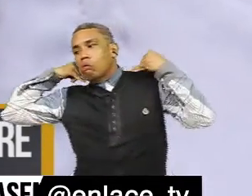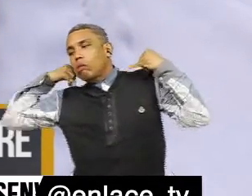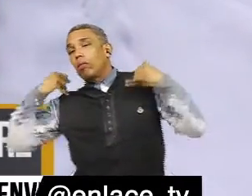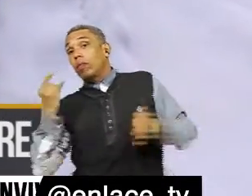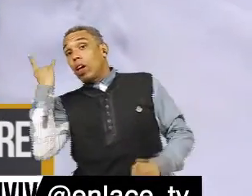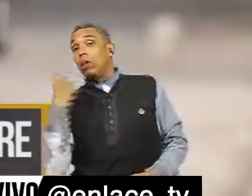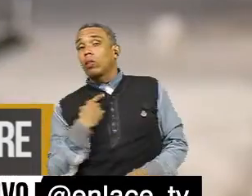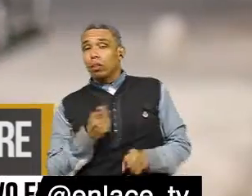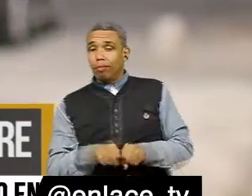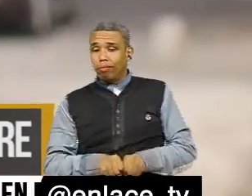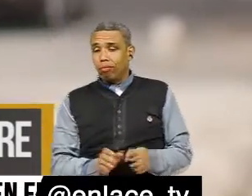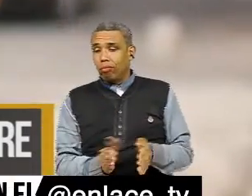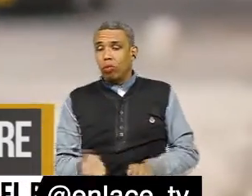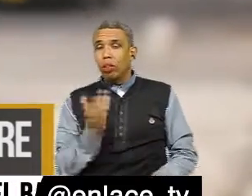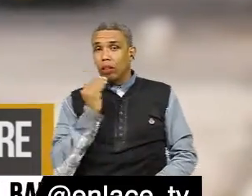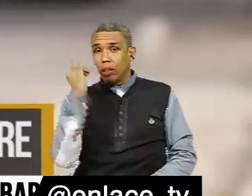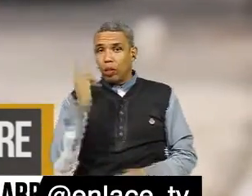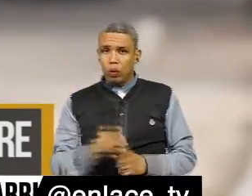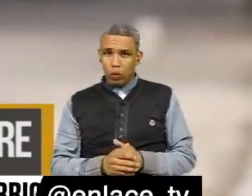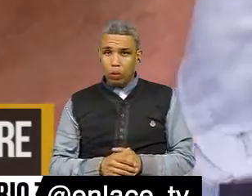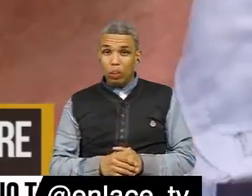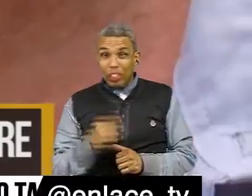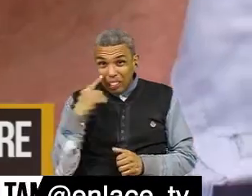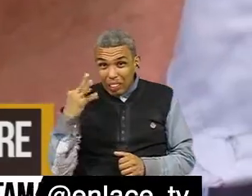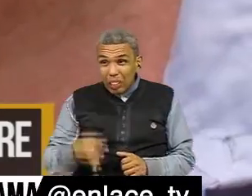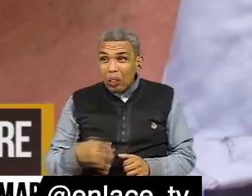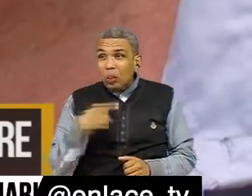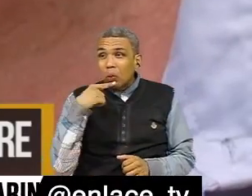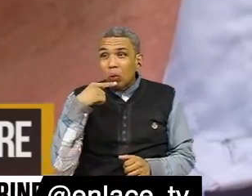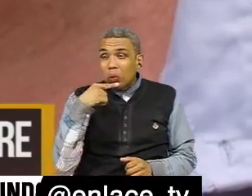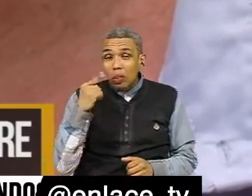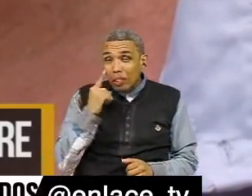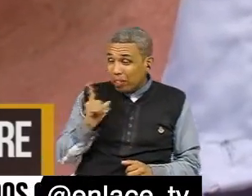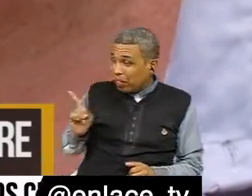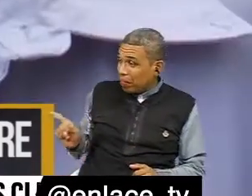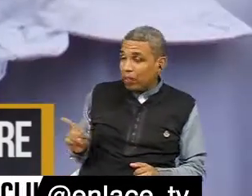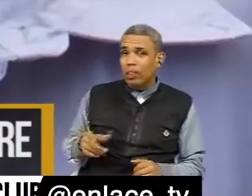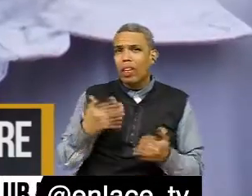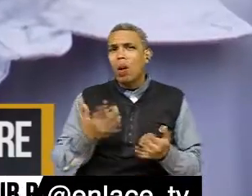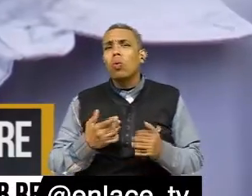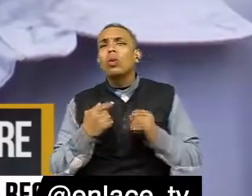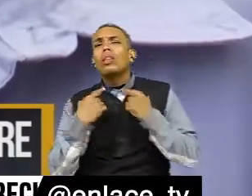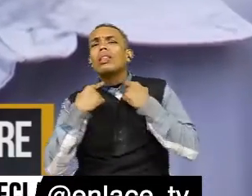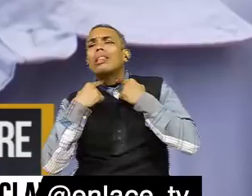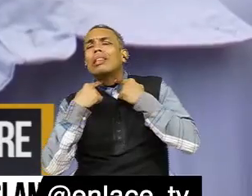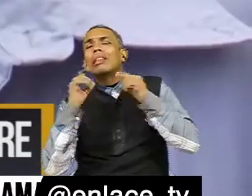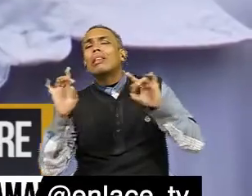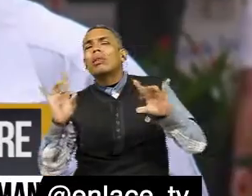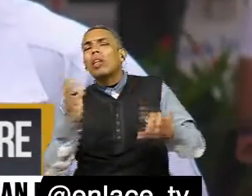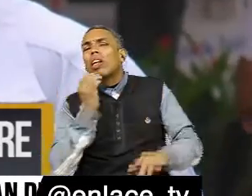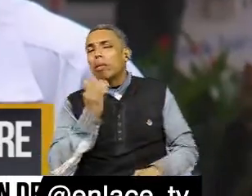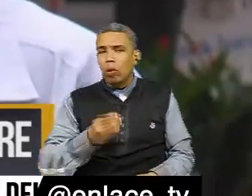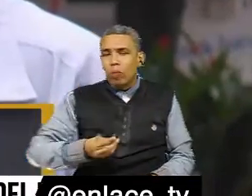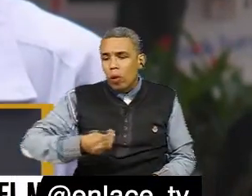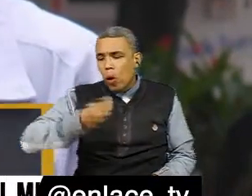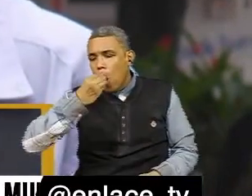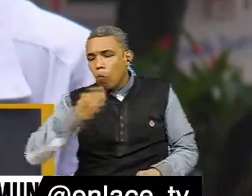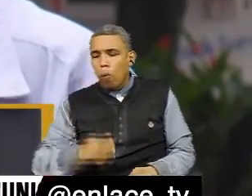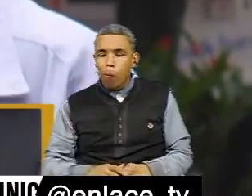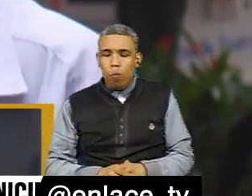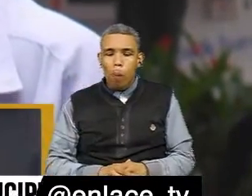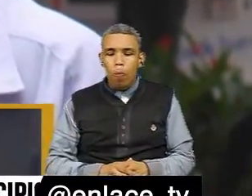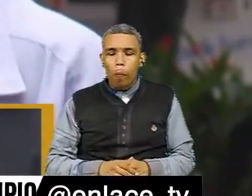de su motocicleta y la cuerda le afectó la garganta, pues afirma que ahora quedó con molestias para ingerir alimentos. El cable,